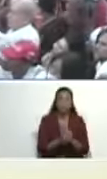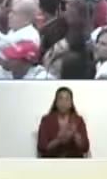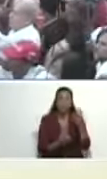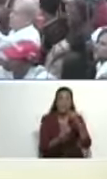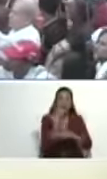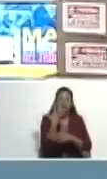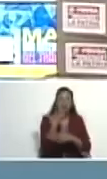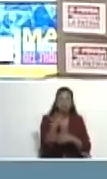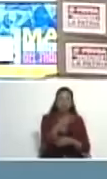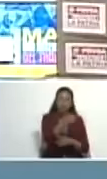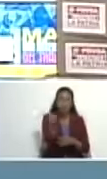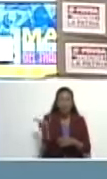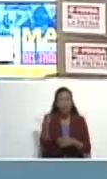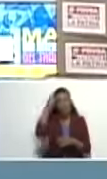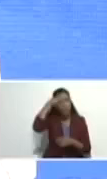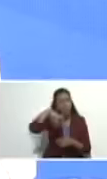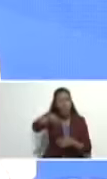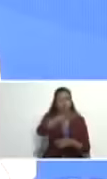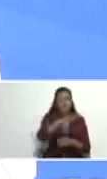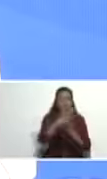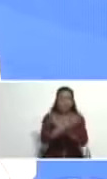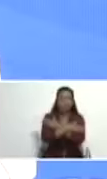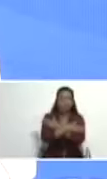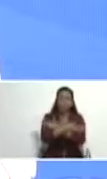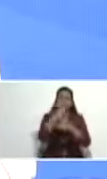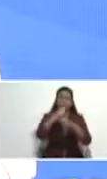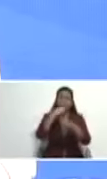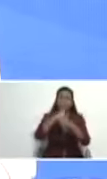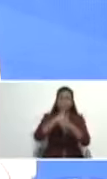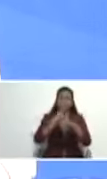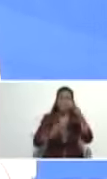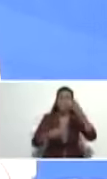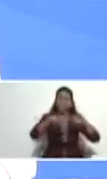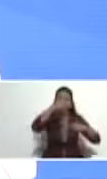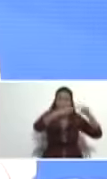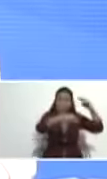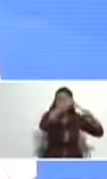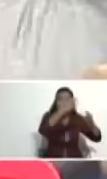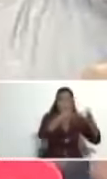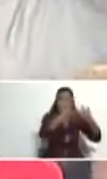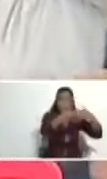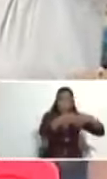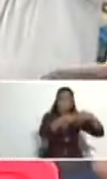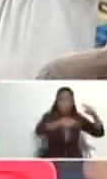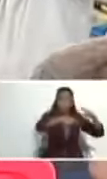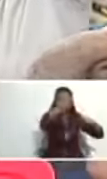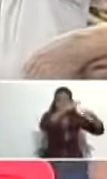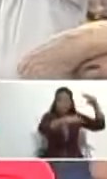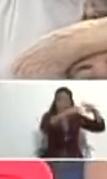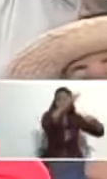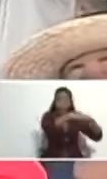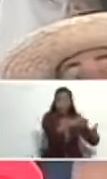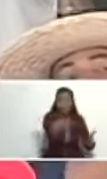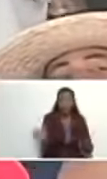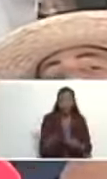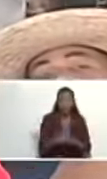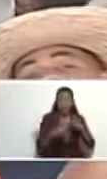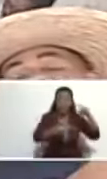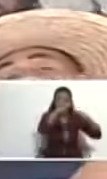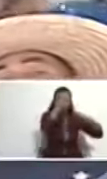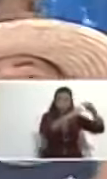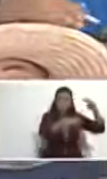Constructores de la Esperanza, pues. Un aplauso para los trabajadores de la construcción, trabajadores y trabajadoras de la